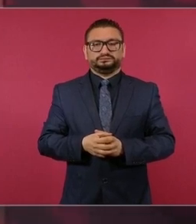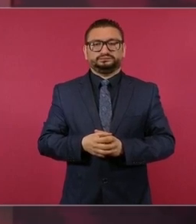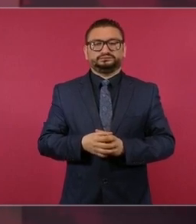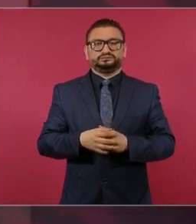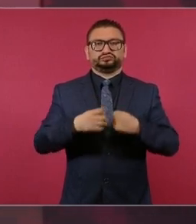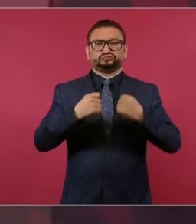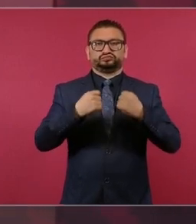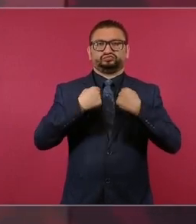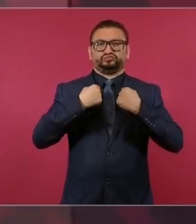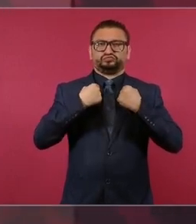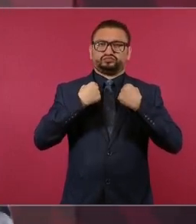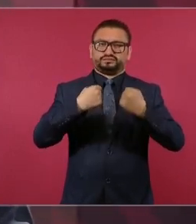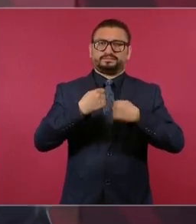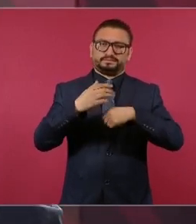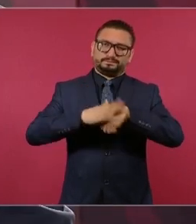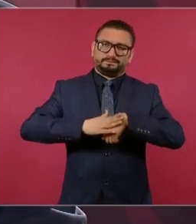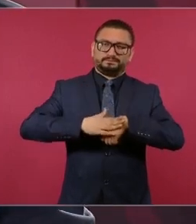fortalezca